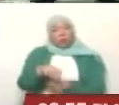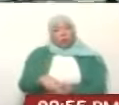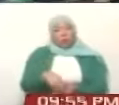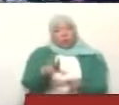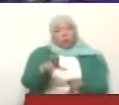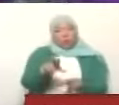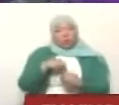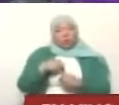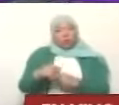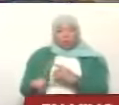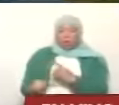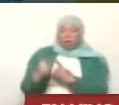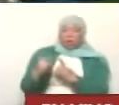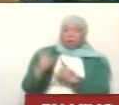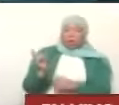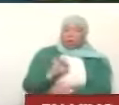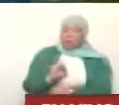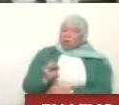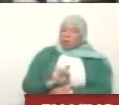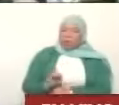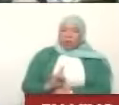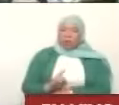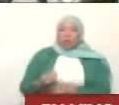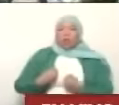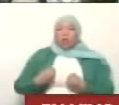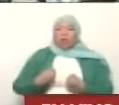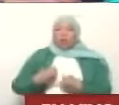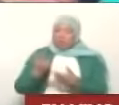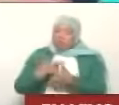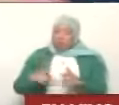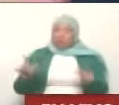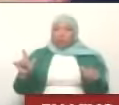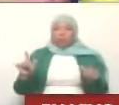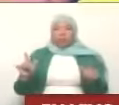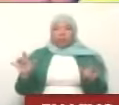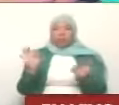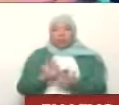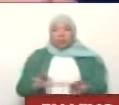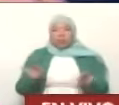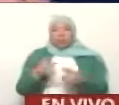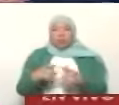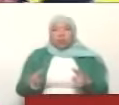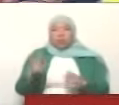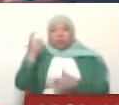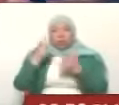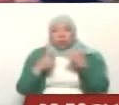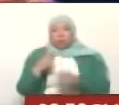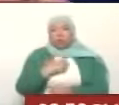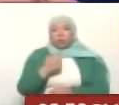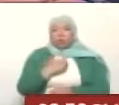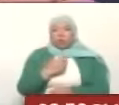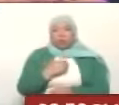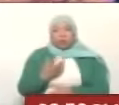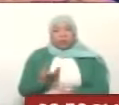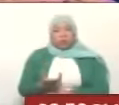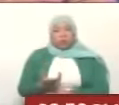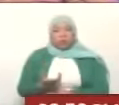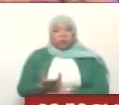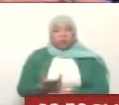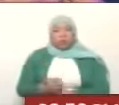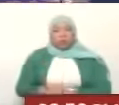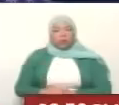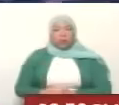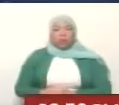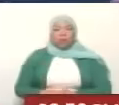debe aceptar chantaje en su vida jamás. La vida es vida sin chantaje. Con chantaje ya no es vida. Ya no es vida.